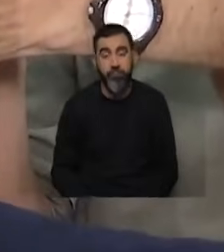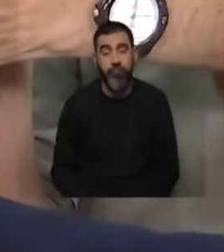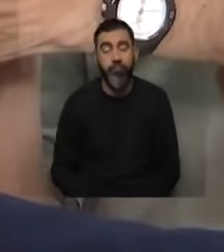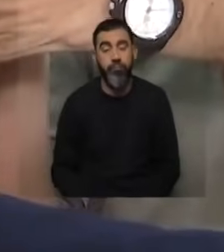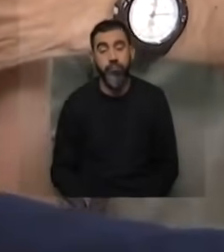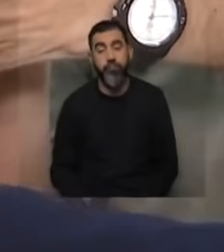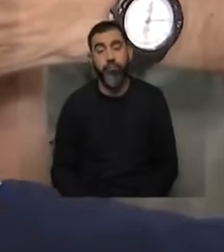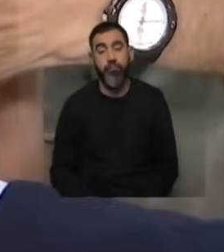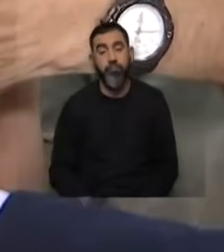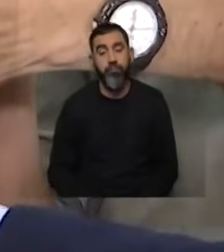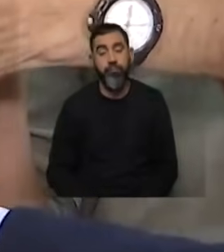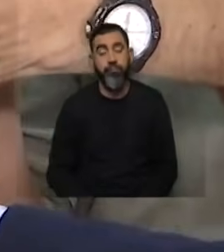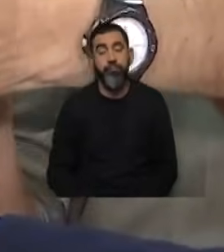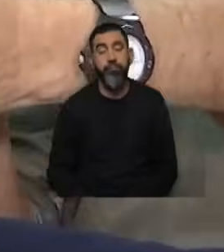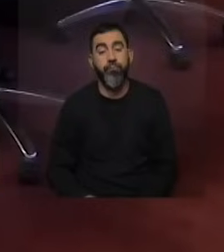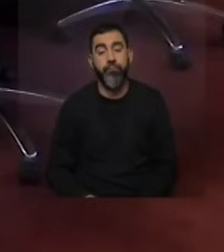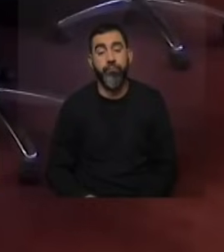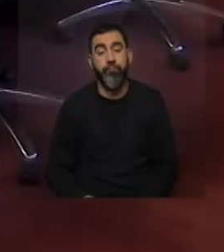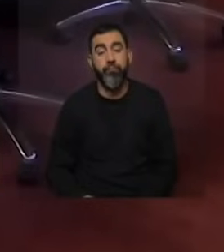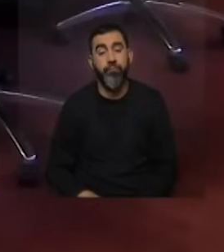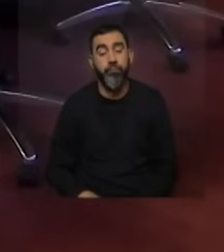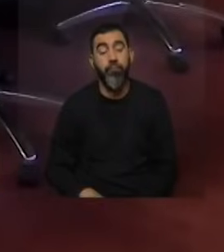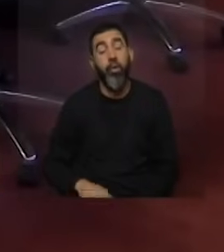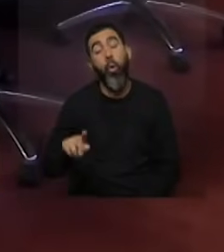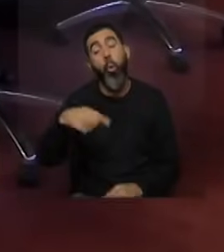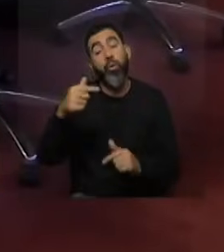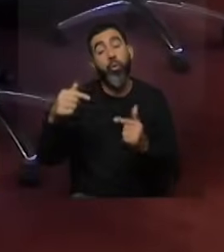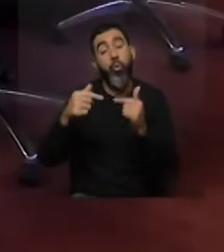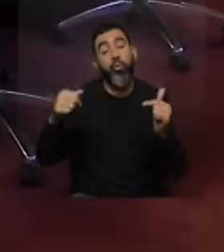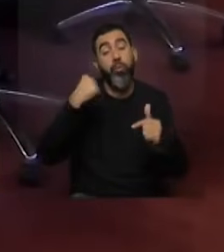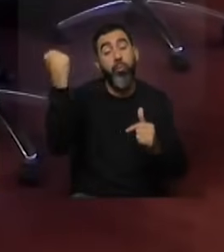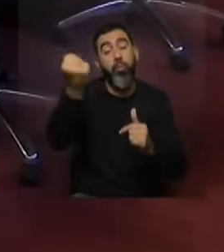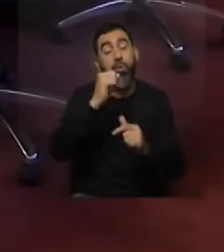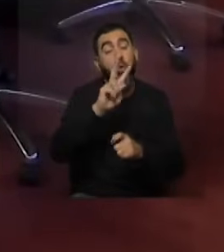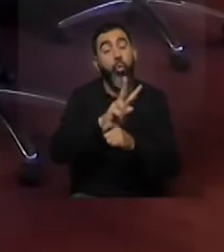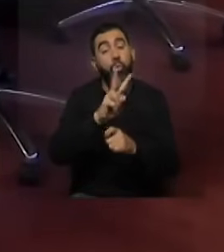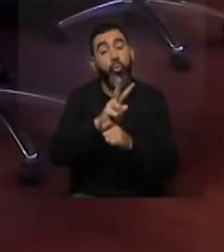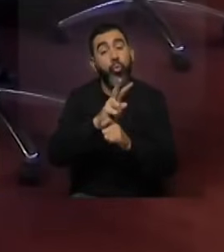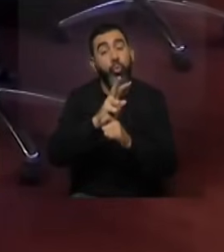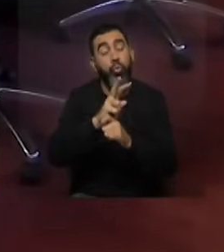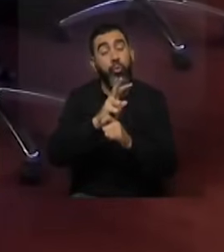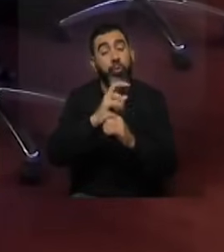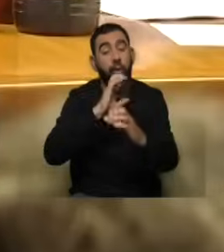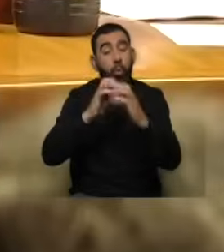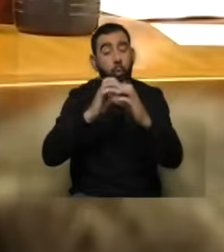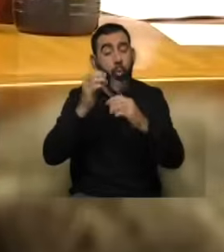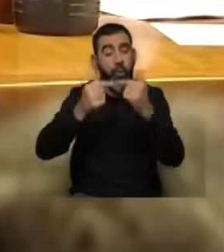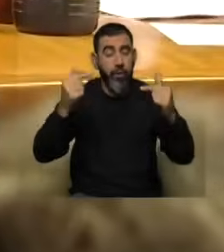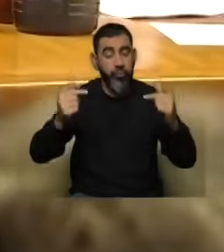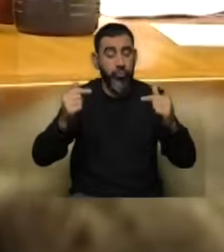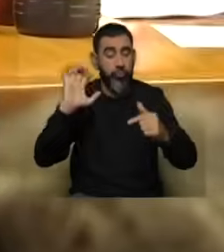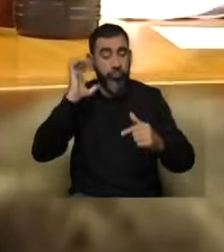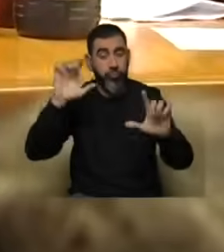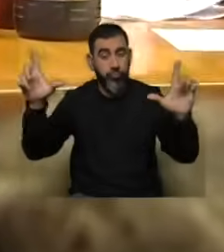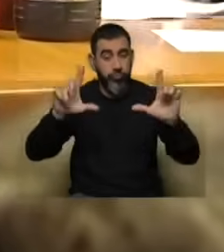cumplido con las exigencias de la ley el otro elemento importante es el control de medio el control de